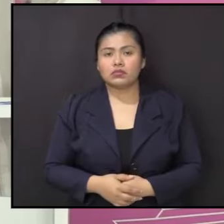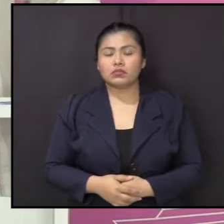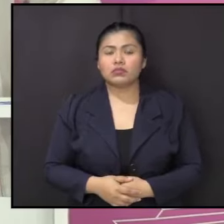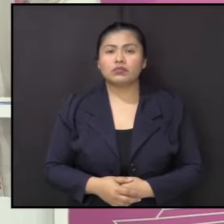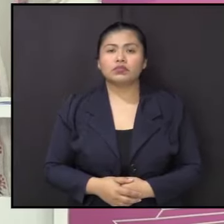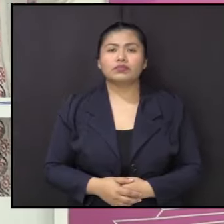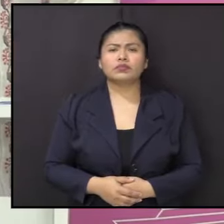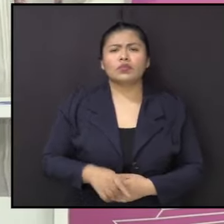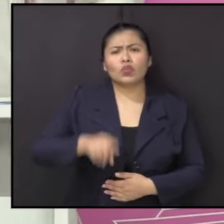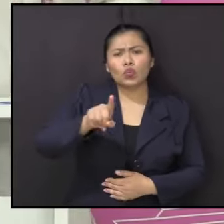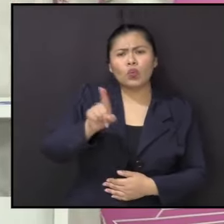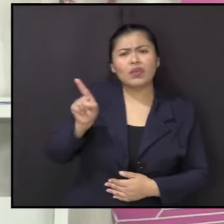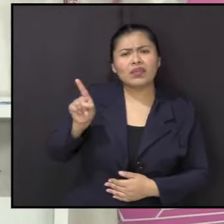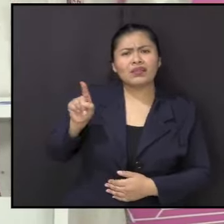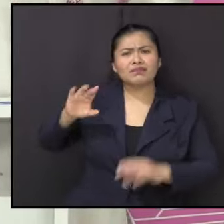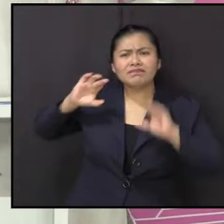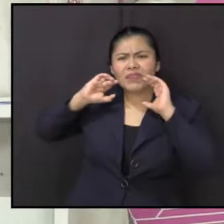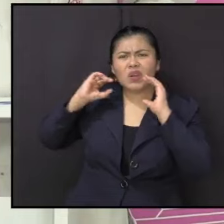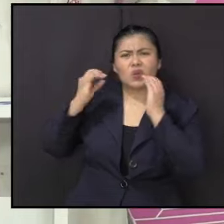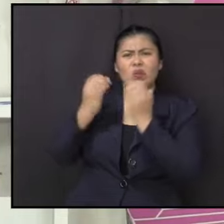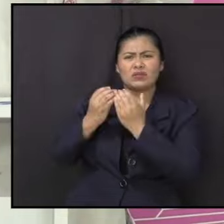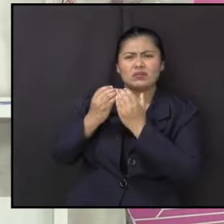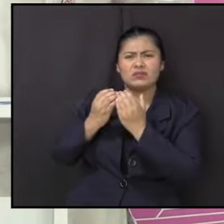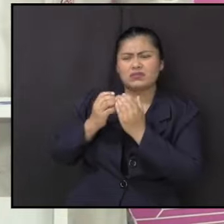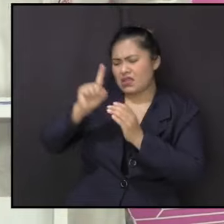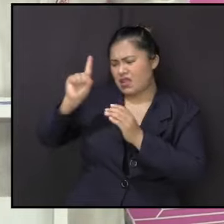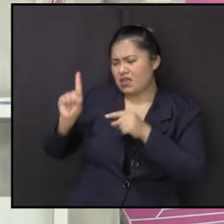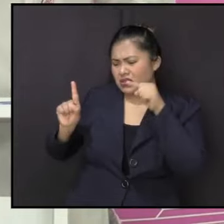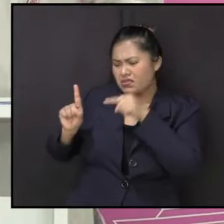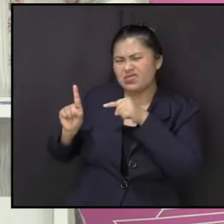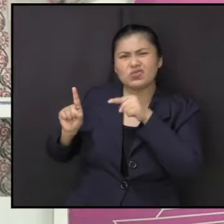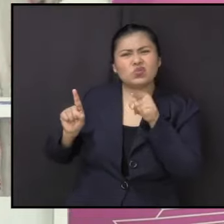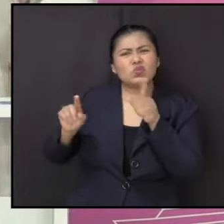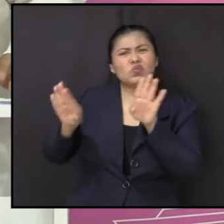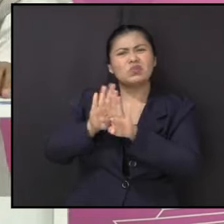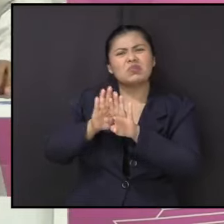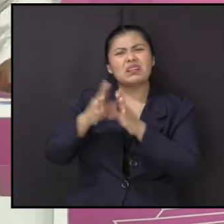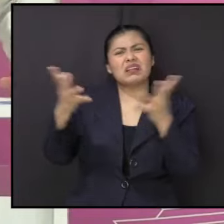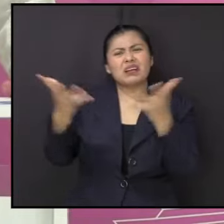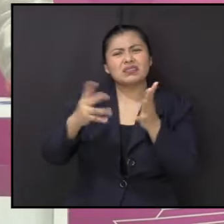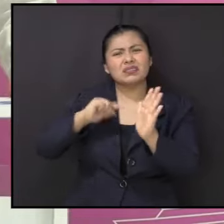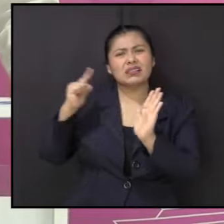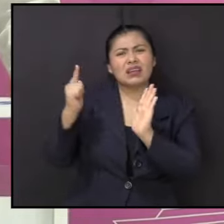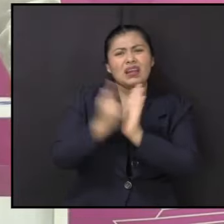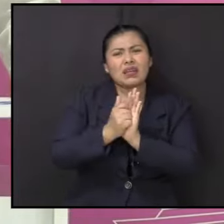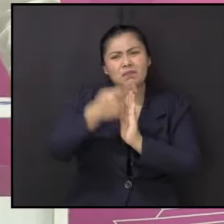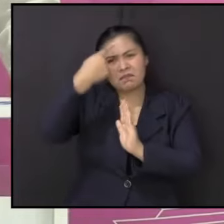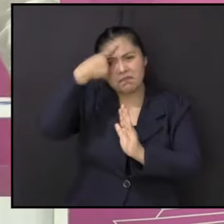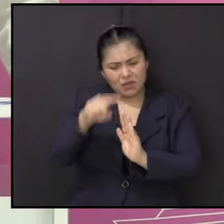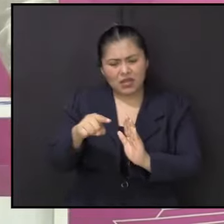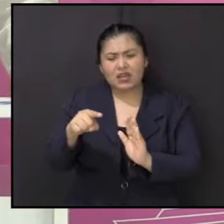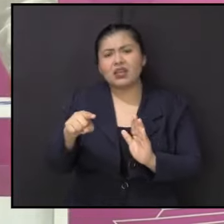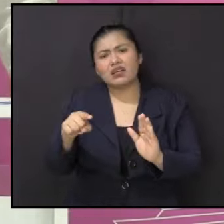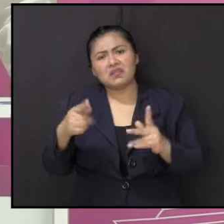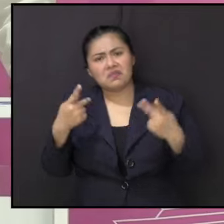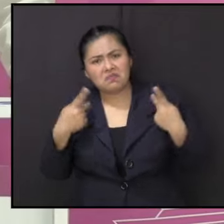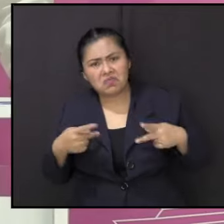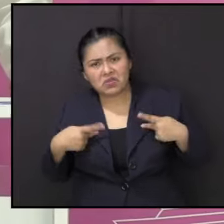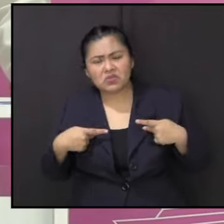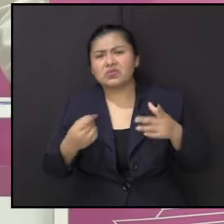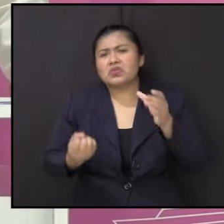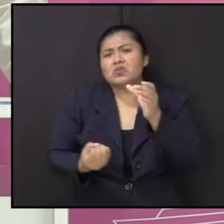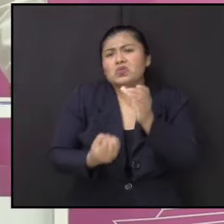desde el Congreso, ¿cómo van a blindar en materia legislativa al sector de emprendedores? Pues como